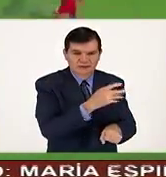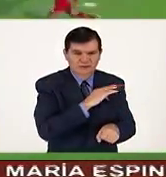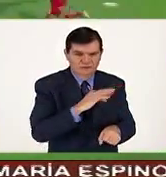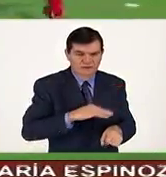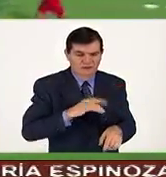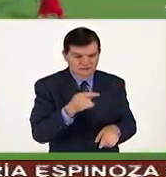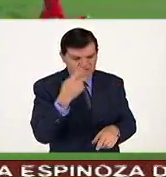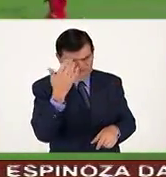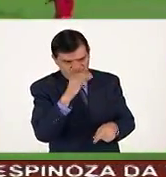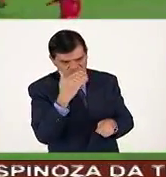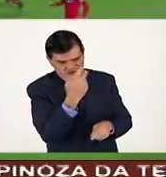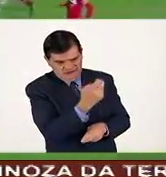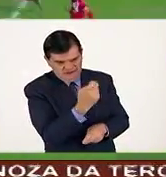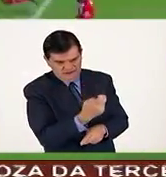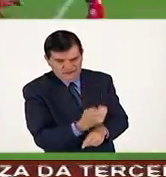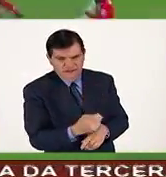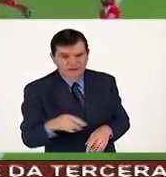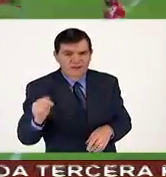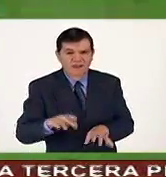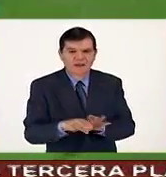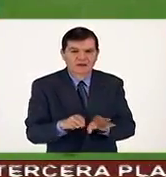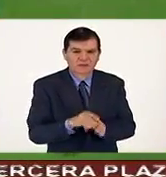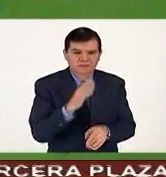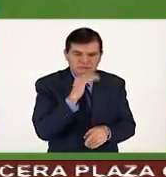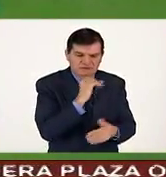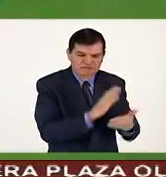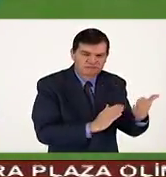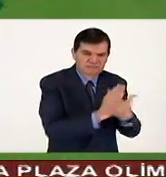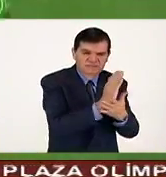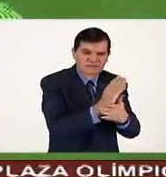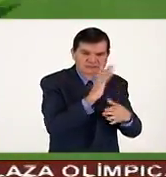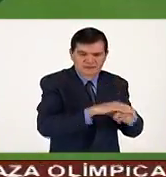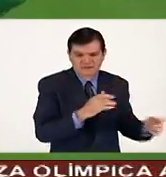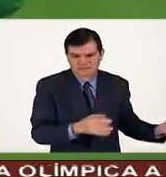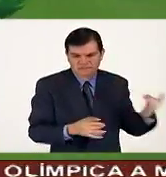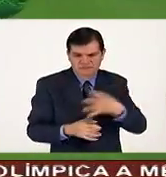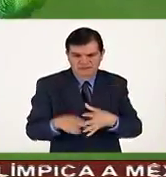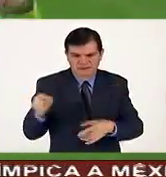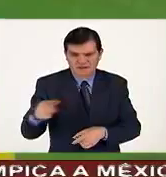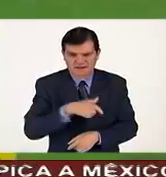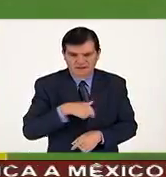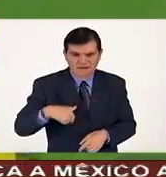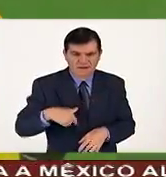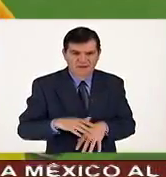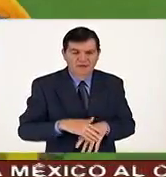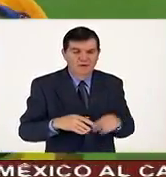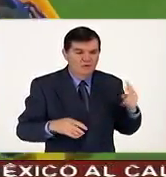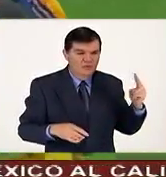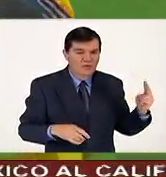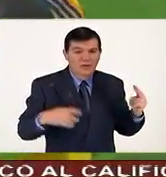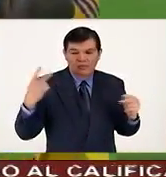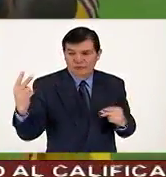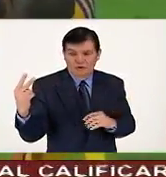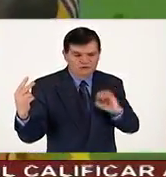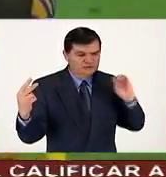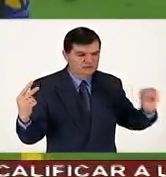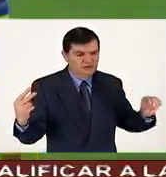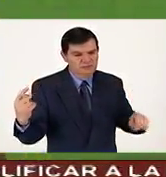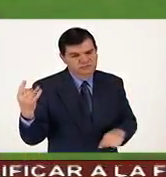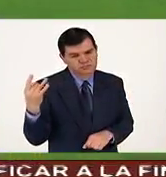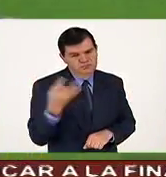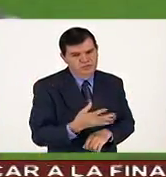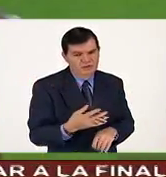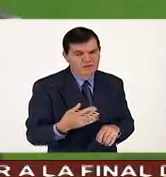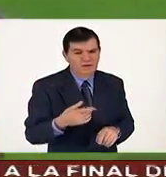el Tuca Ferretti, y el pobre de Saturnino Cardozo no consigue vencer a los equipos del Tuca. 2-0 es el marcador con el cual